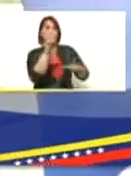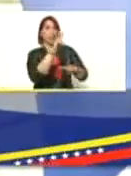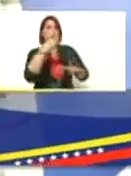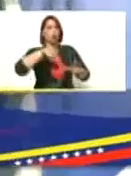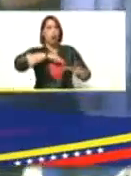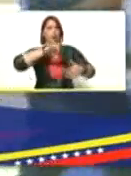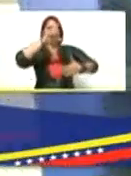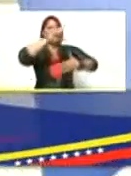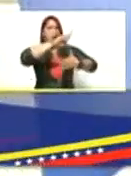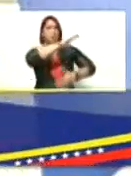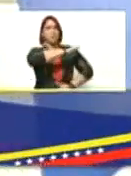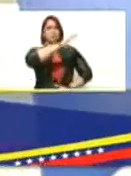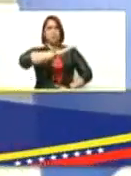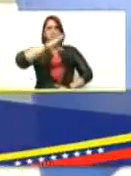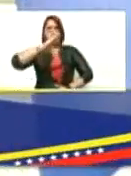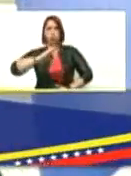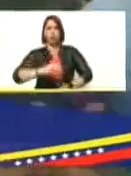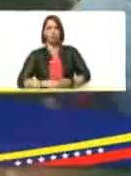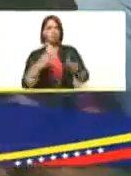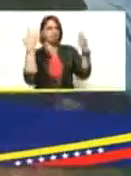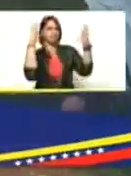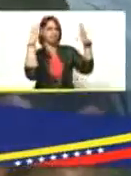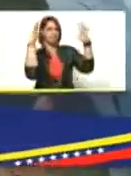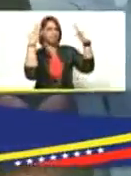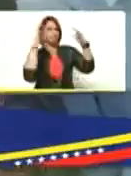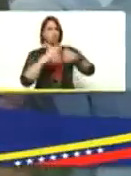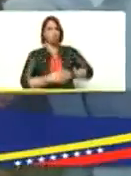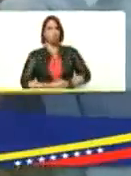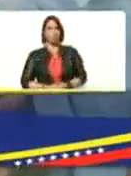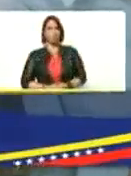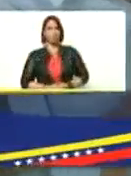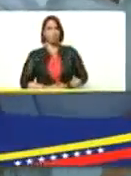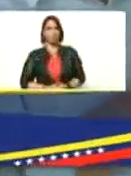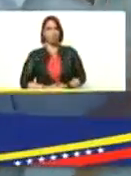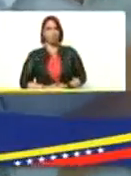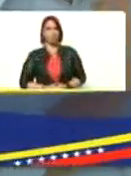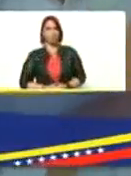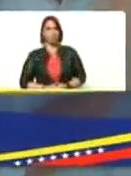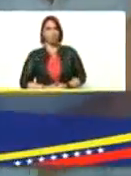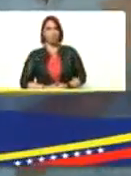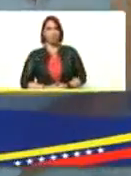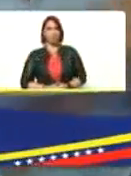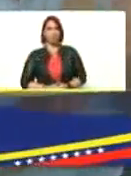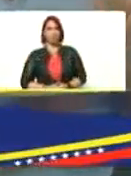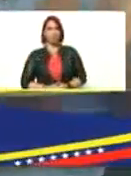América y el Caribe.